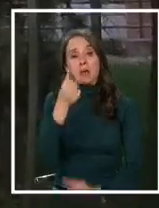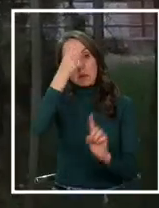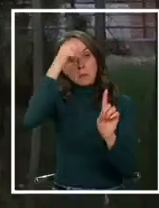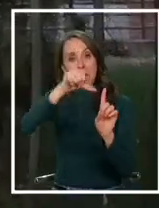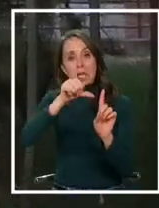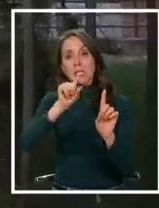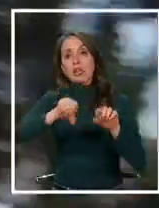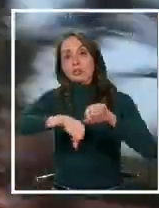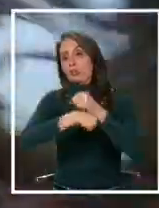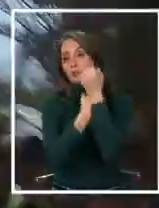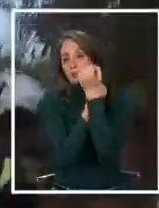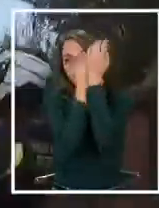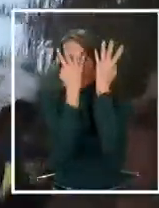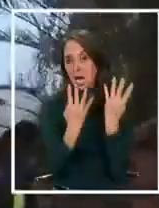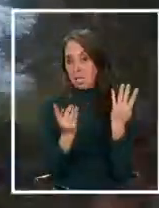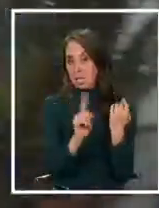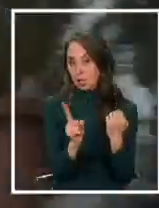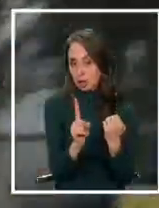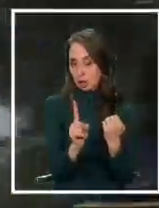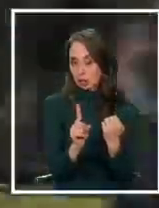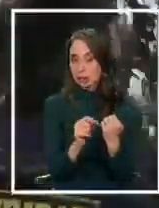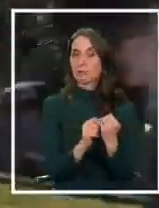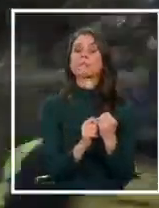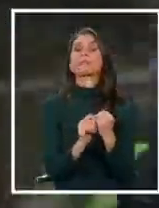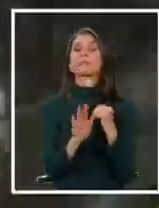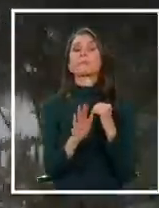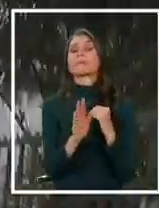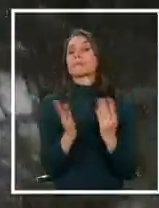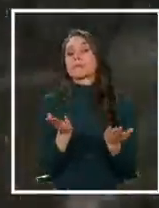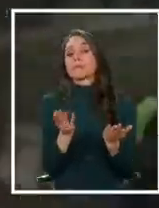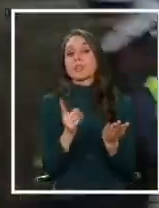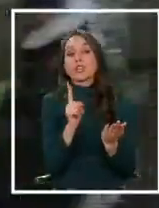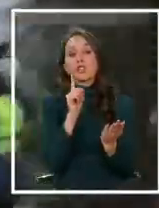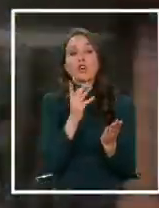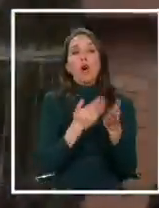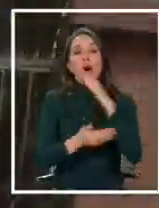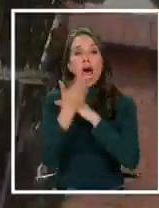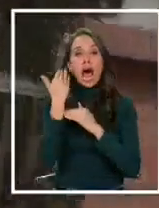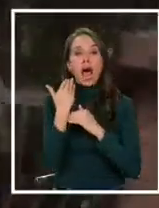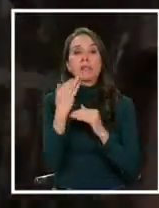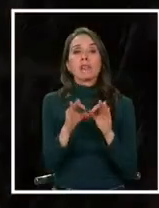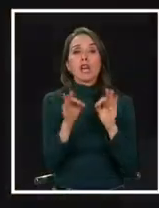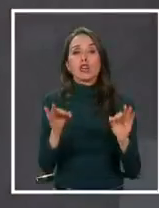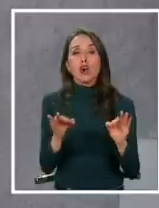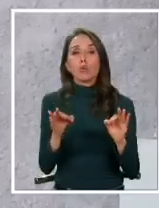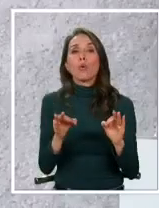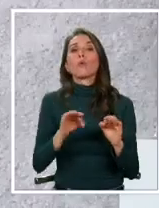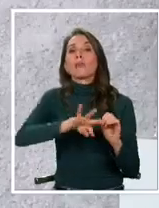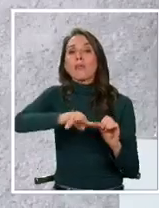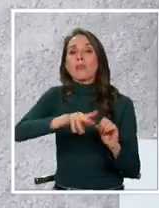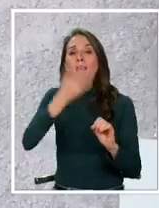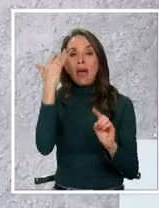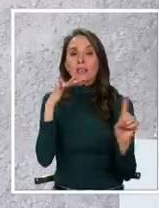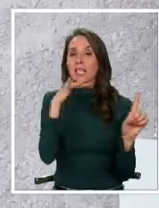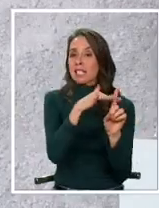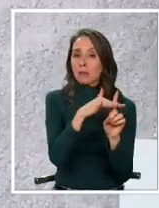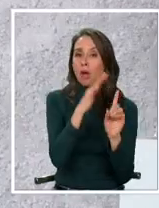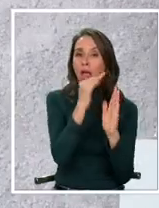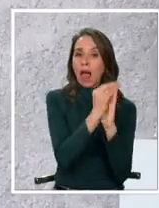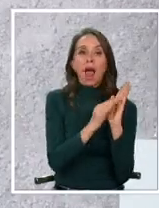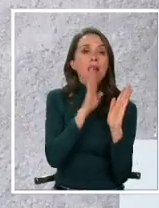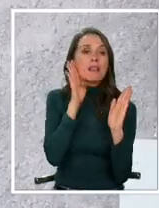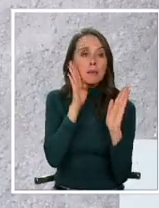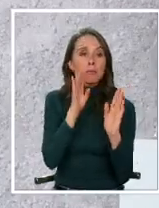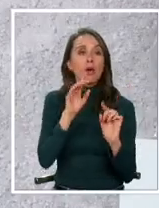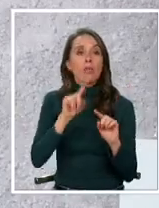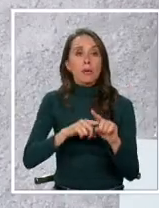pena aflictiva no van a tener cárcel porque no tienen una conducta reprochable anterior pero en la medida que los